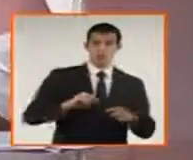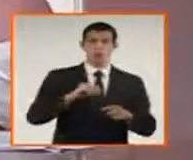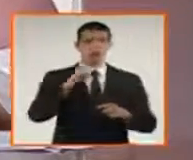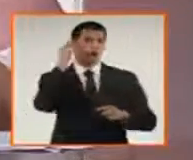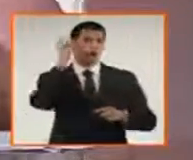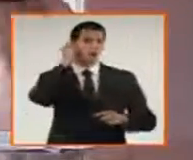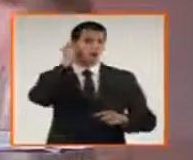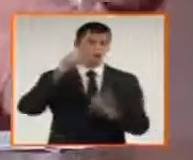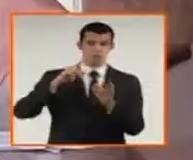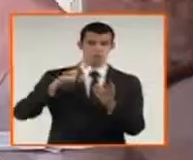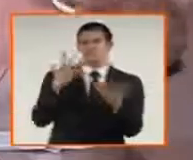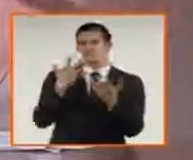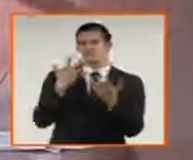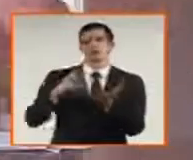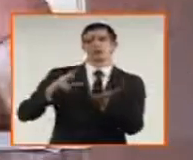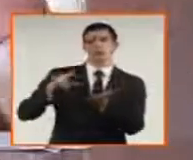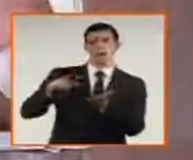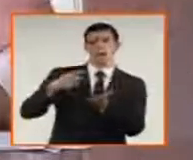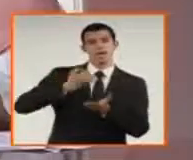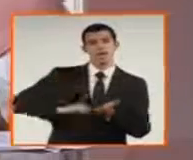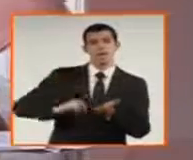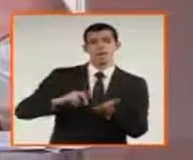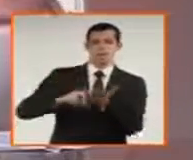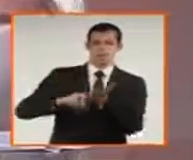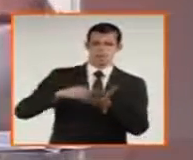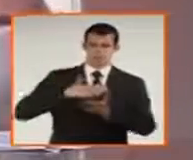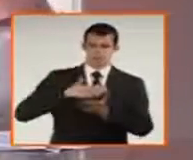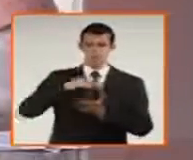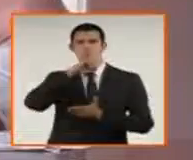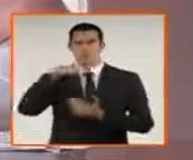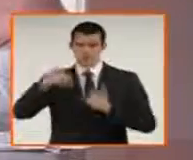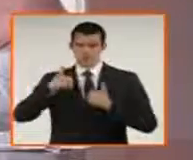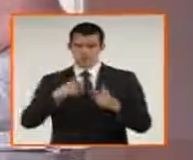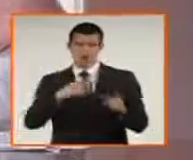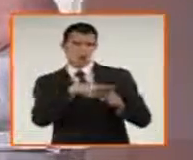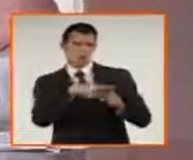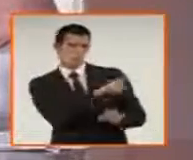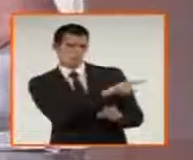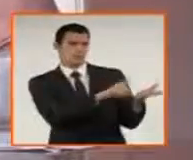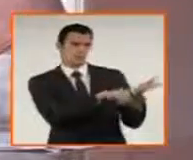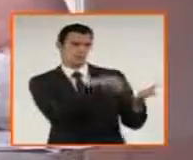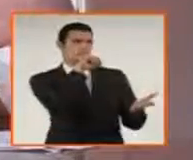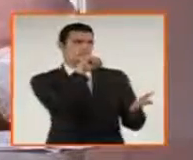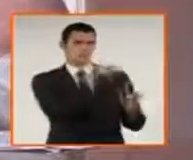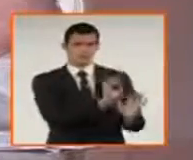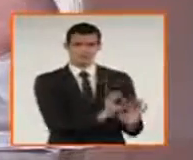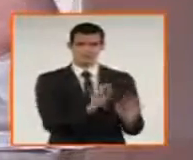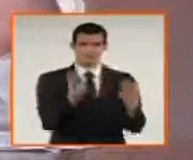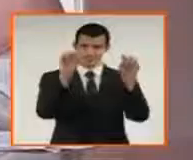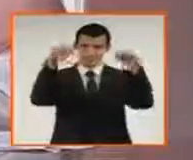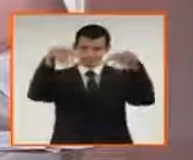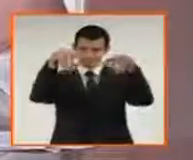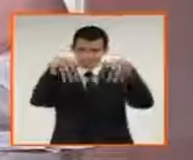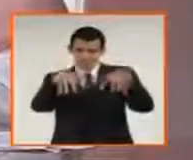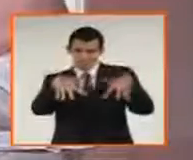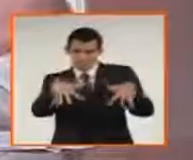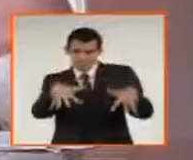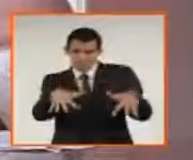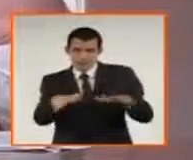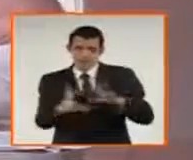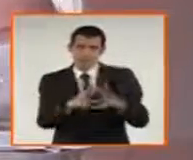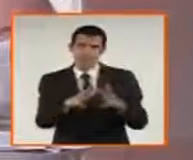tiene preferencia sobre la línea colateral, por eso hereda, en caso de la línea recta, los descendientes siempre